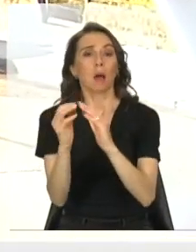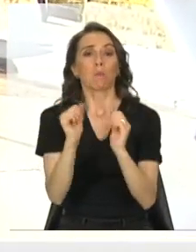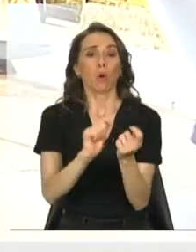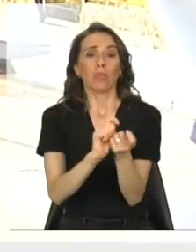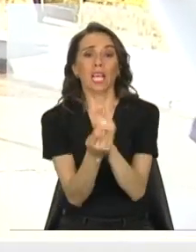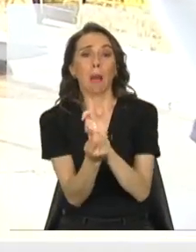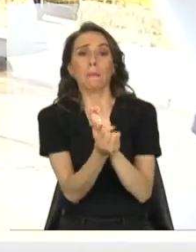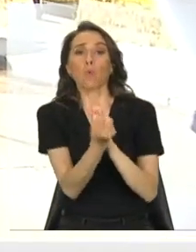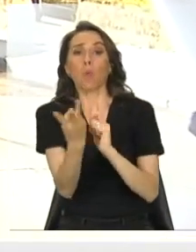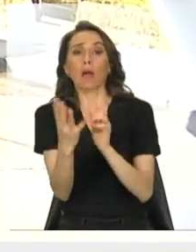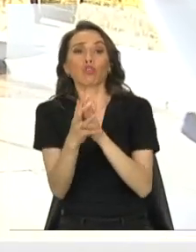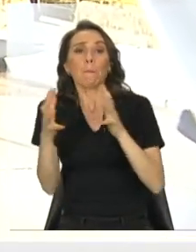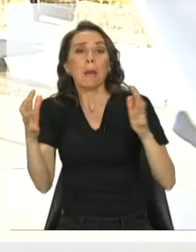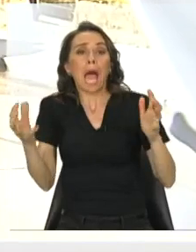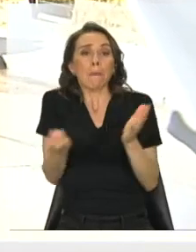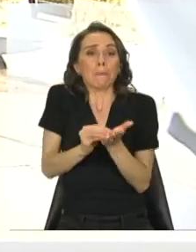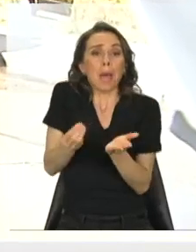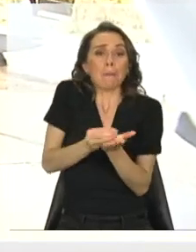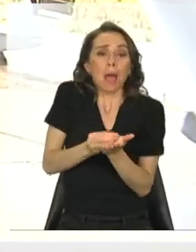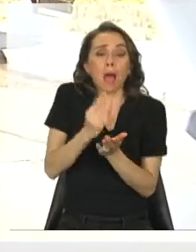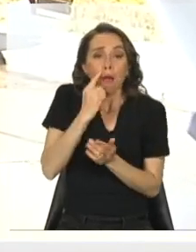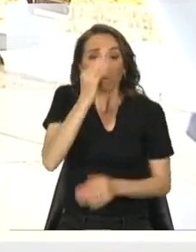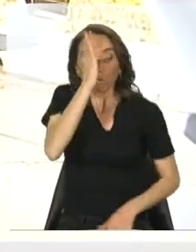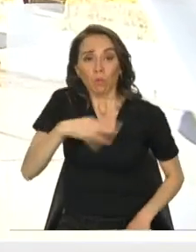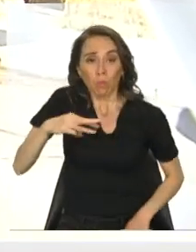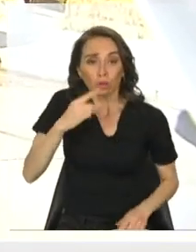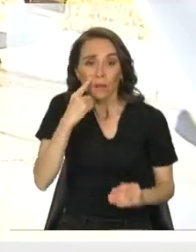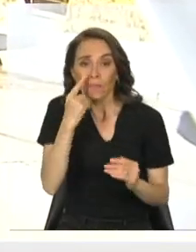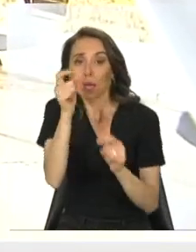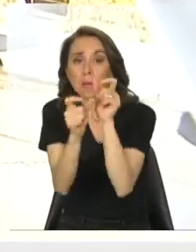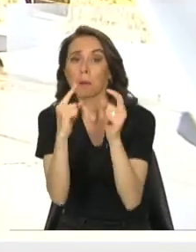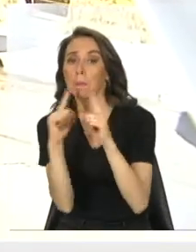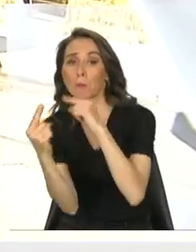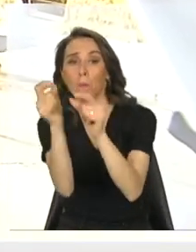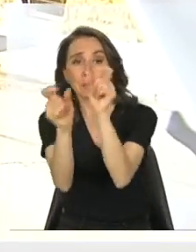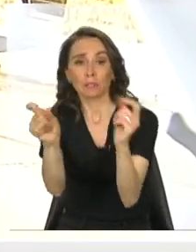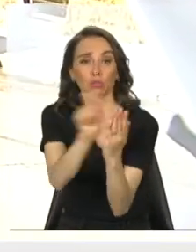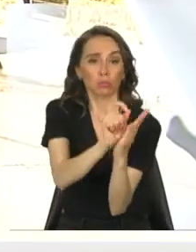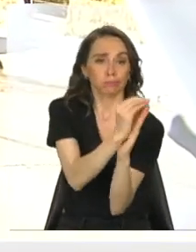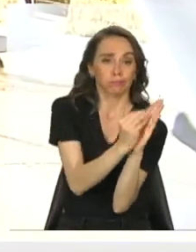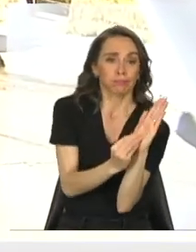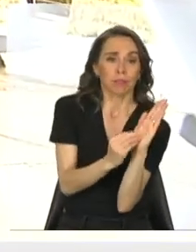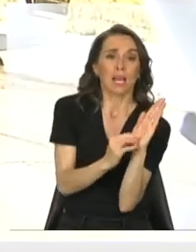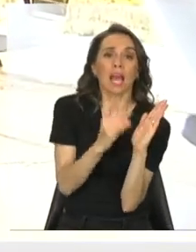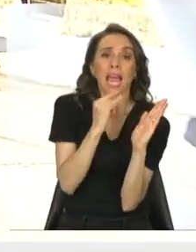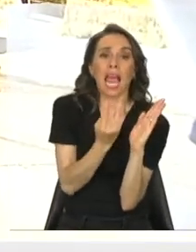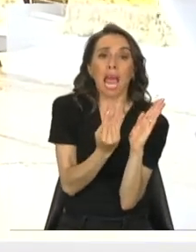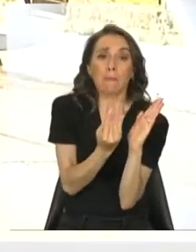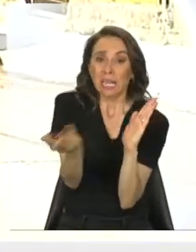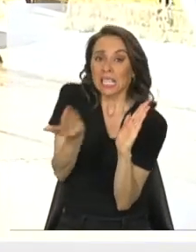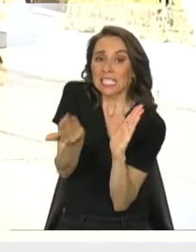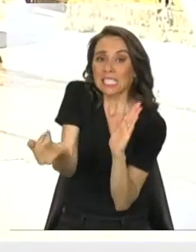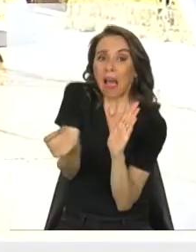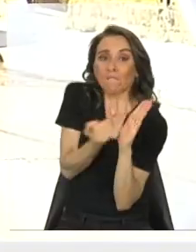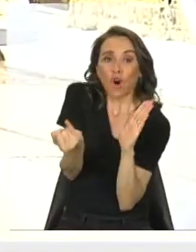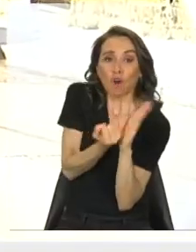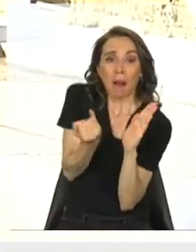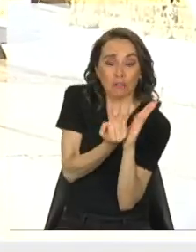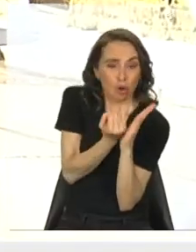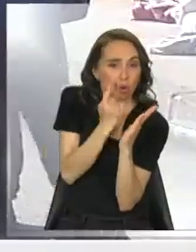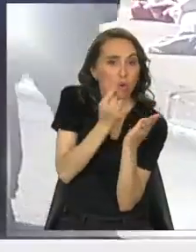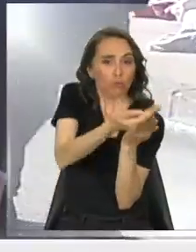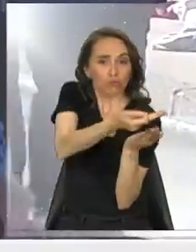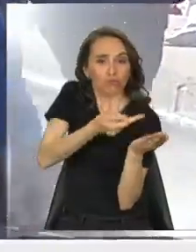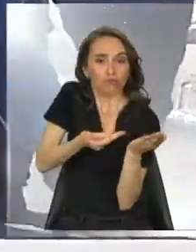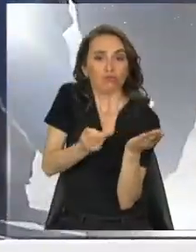dinámicos. Más tarde vamos a empezar con los equipos municipales a levantar las fichas FIBE, las fichas básicas de emergencia, lo cual nos va a arrojar los resultados